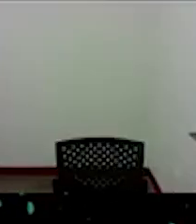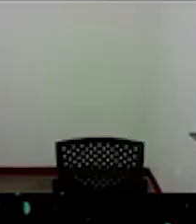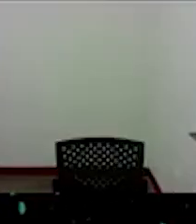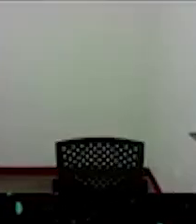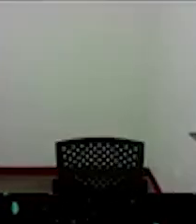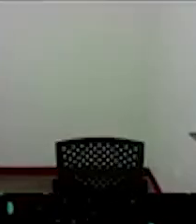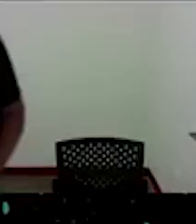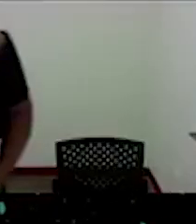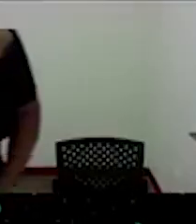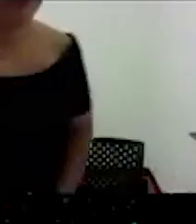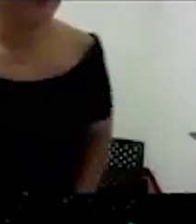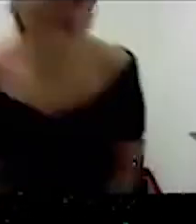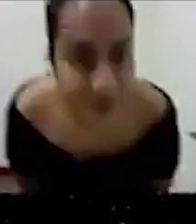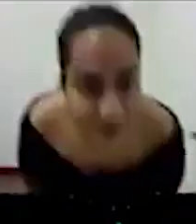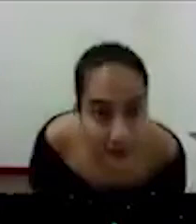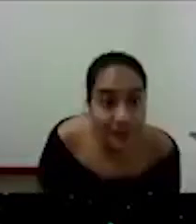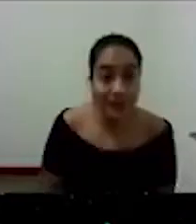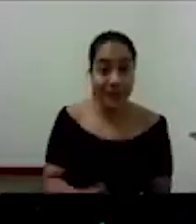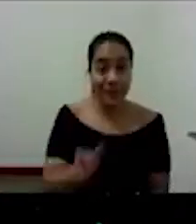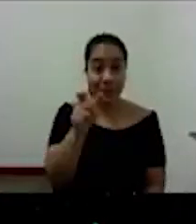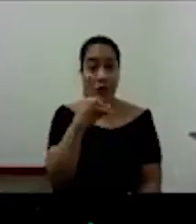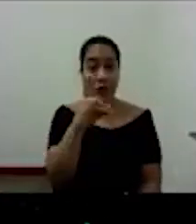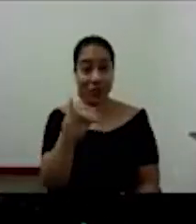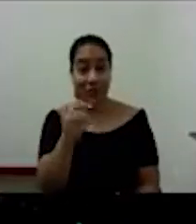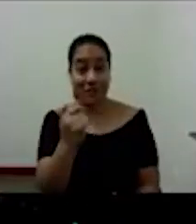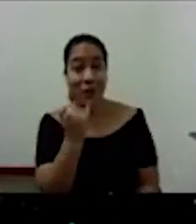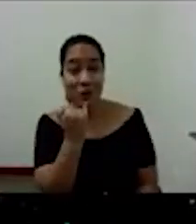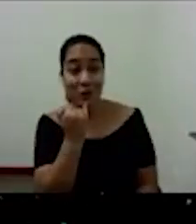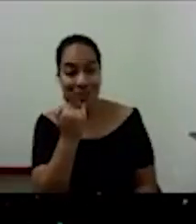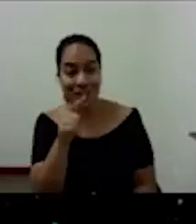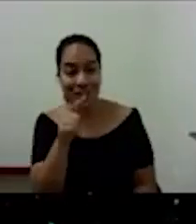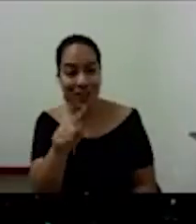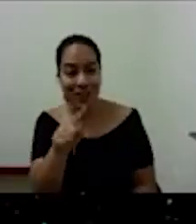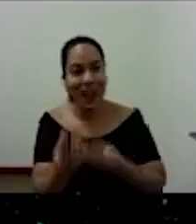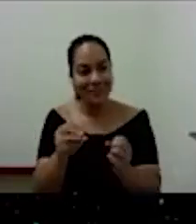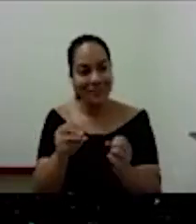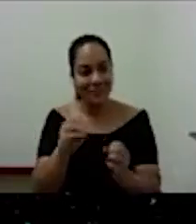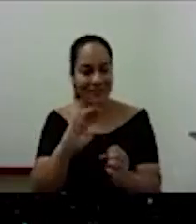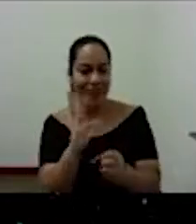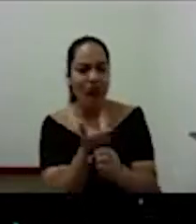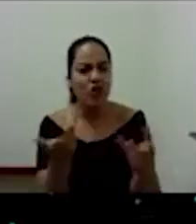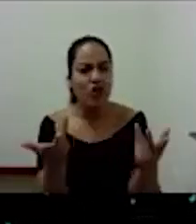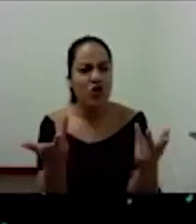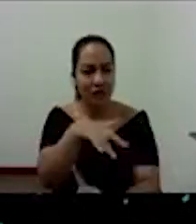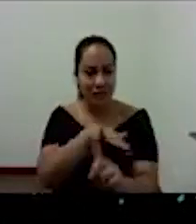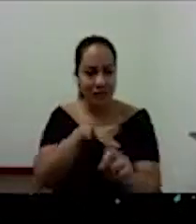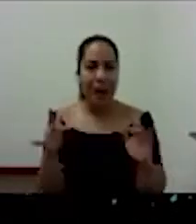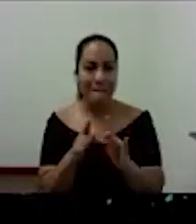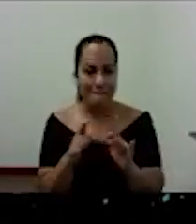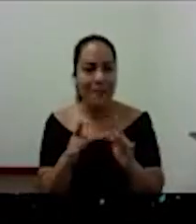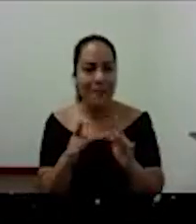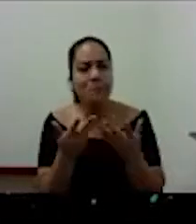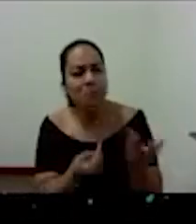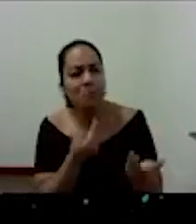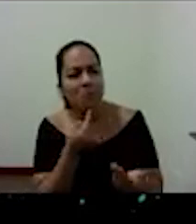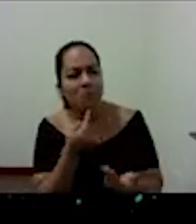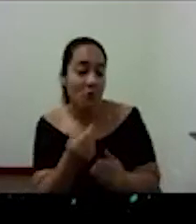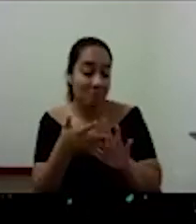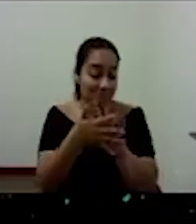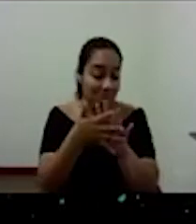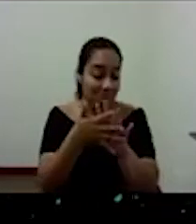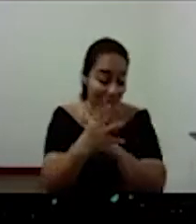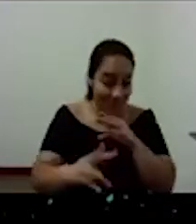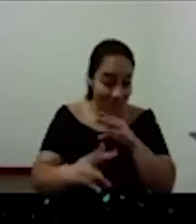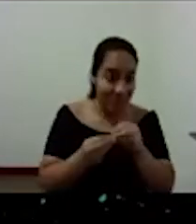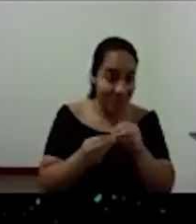que hace arte del concepto. Yo diría que